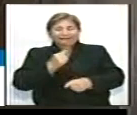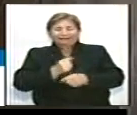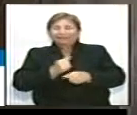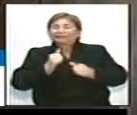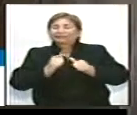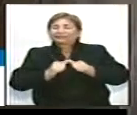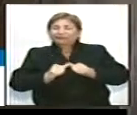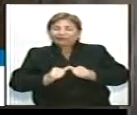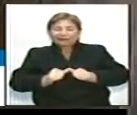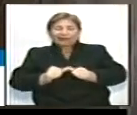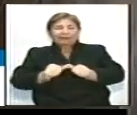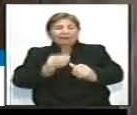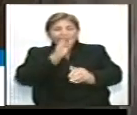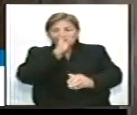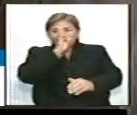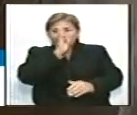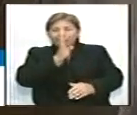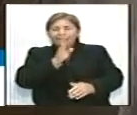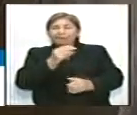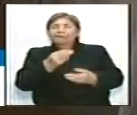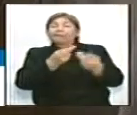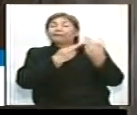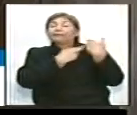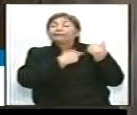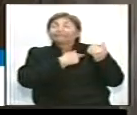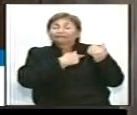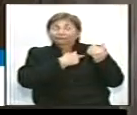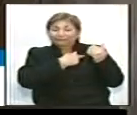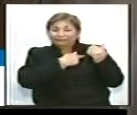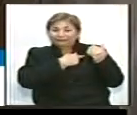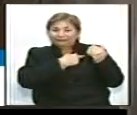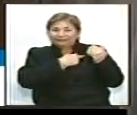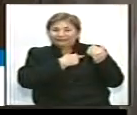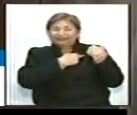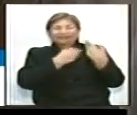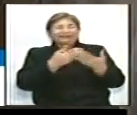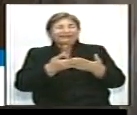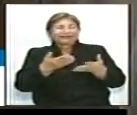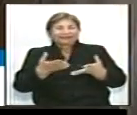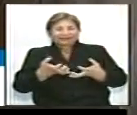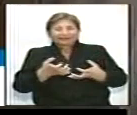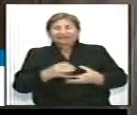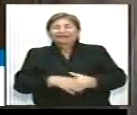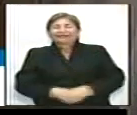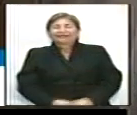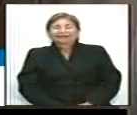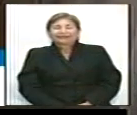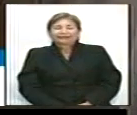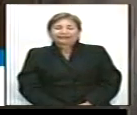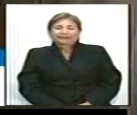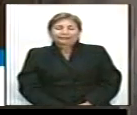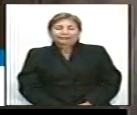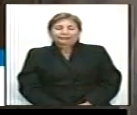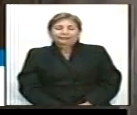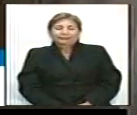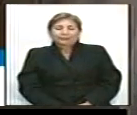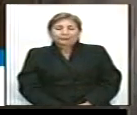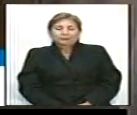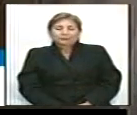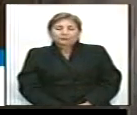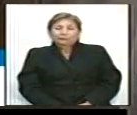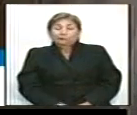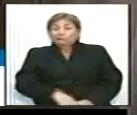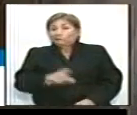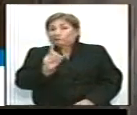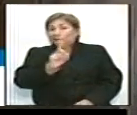vamos a hacer con la mayor seriedad y responsabilidad, porque lo que queremos es que no